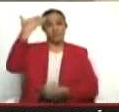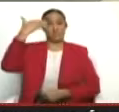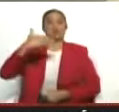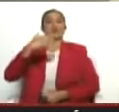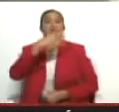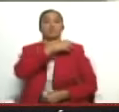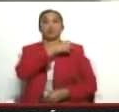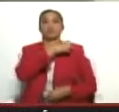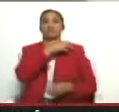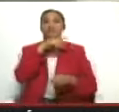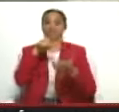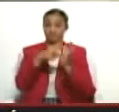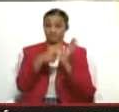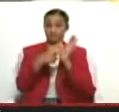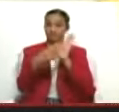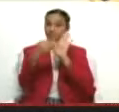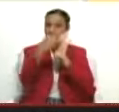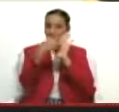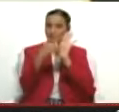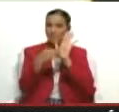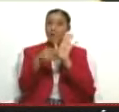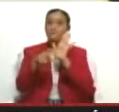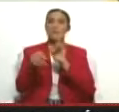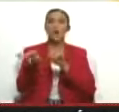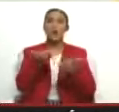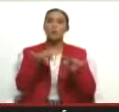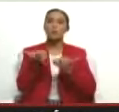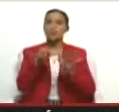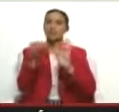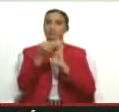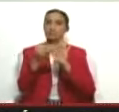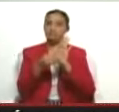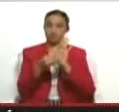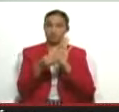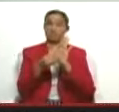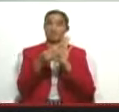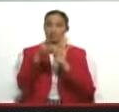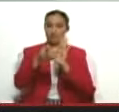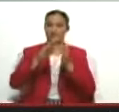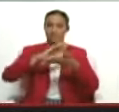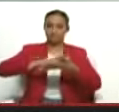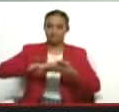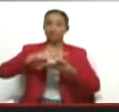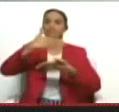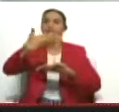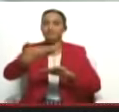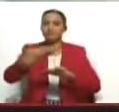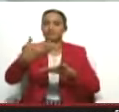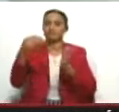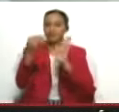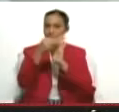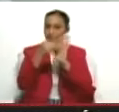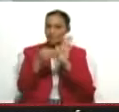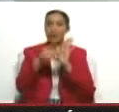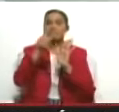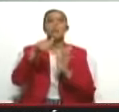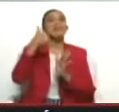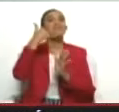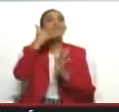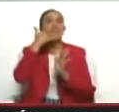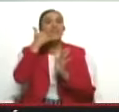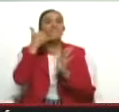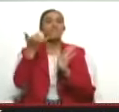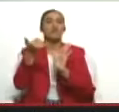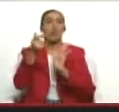en en este tipo por favor si me permites acá en estas laptops se han recabado en estos teléfonos